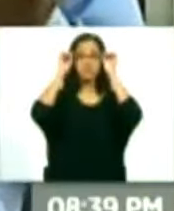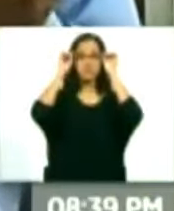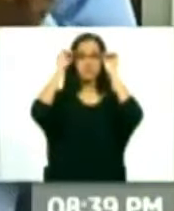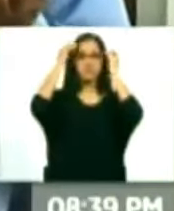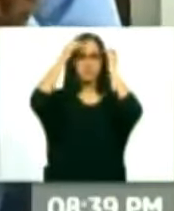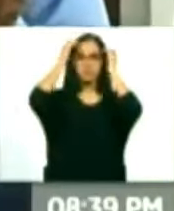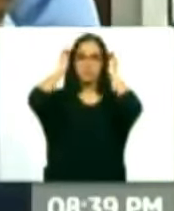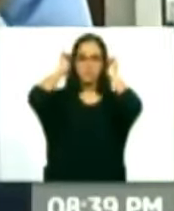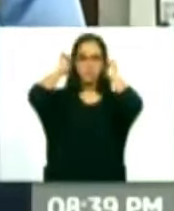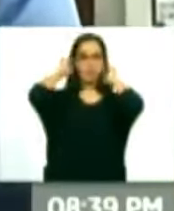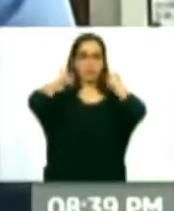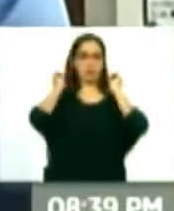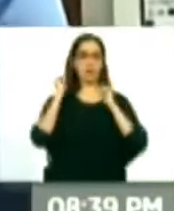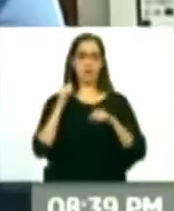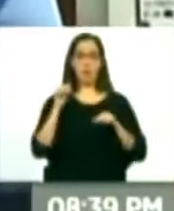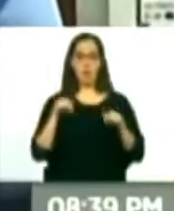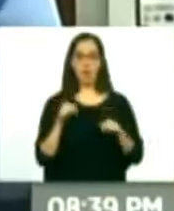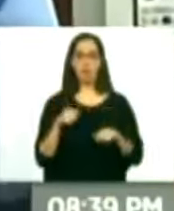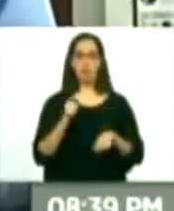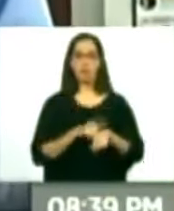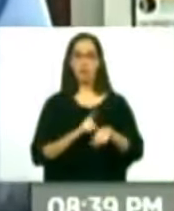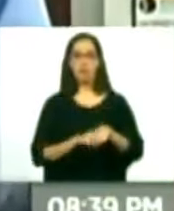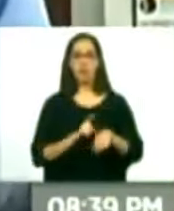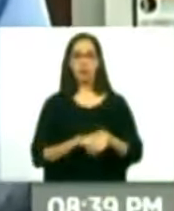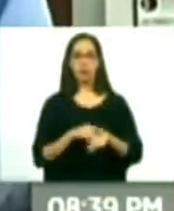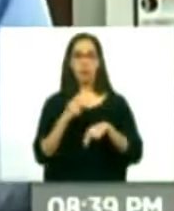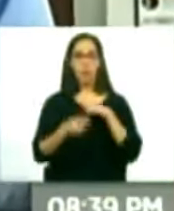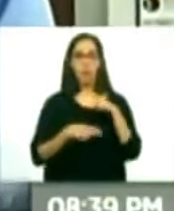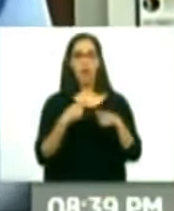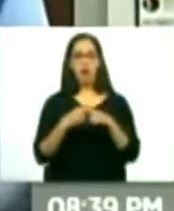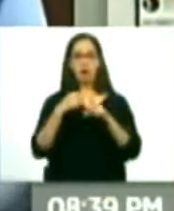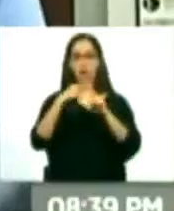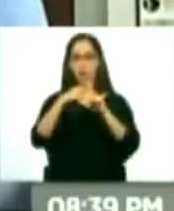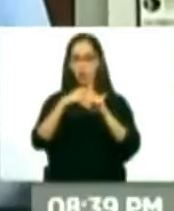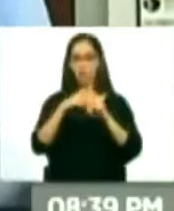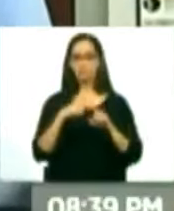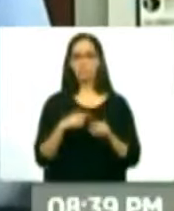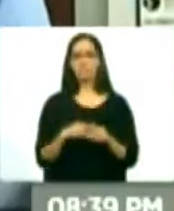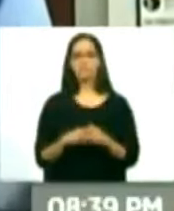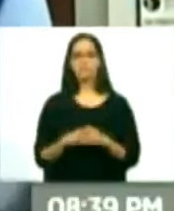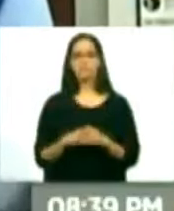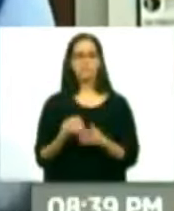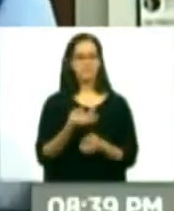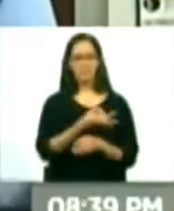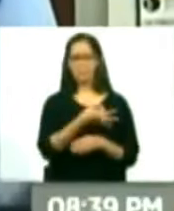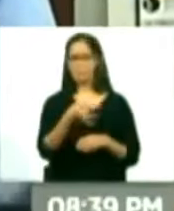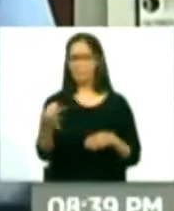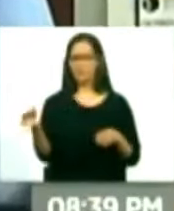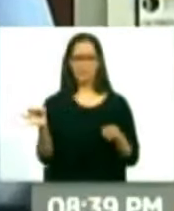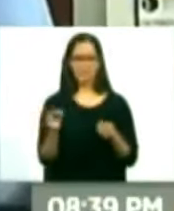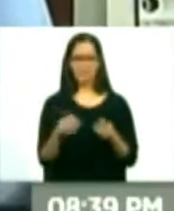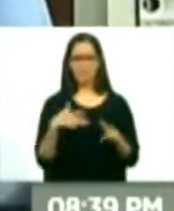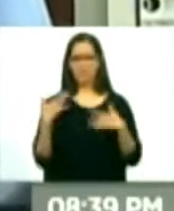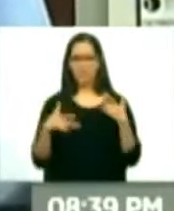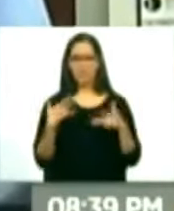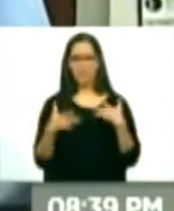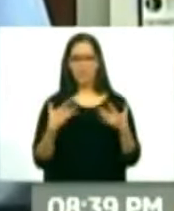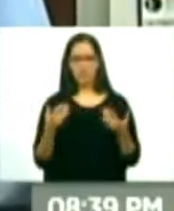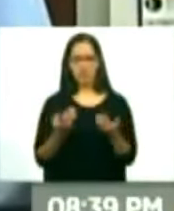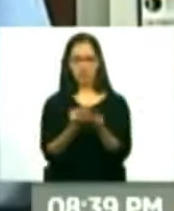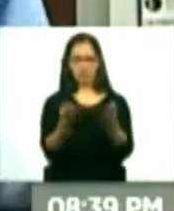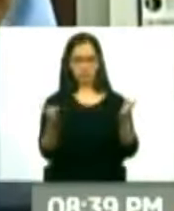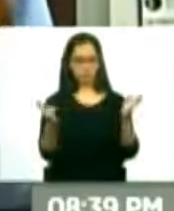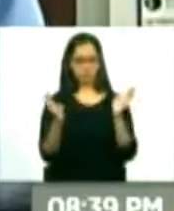yo temprano en Puerto La Cruz, un extraordinario acto en el estadio en Chico Carrasquel. Comenzó como a